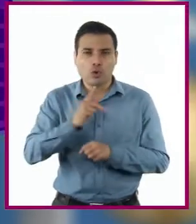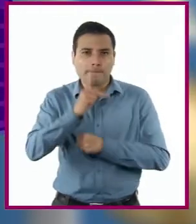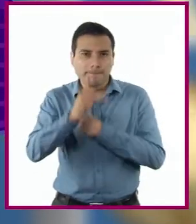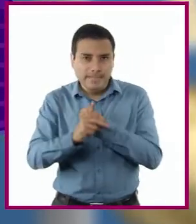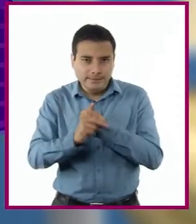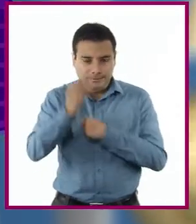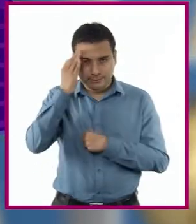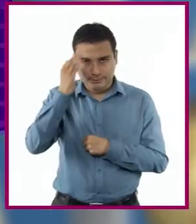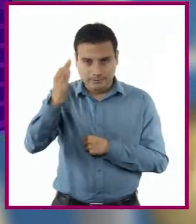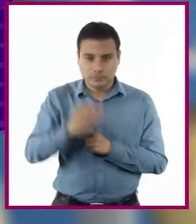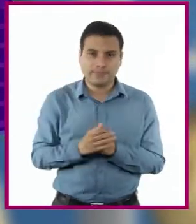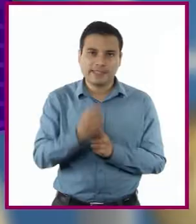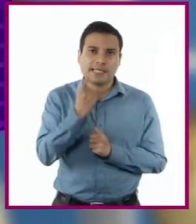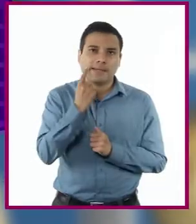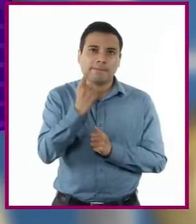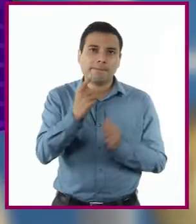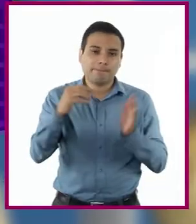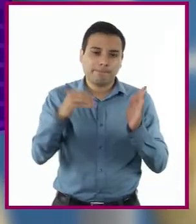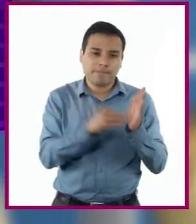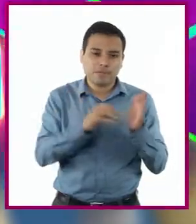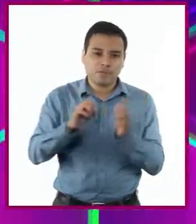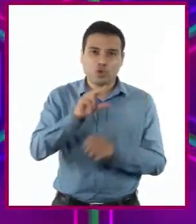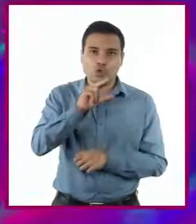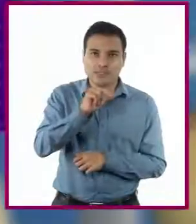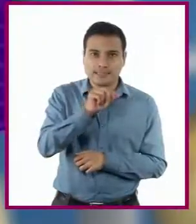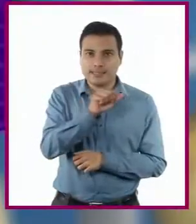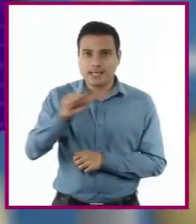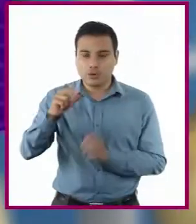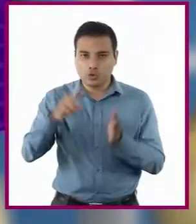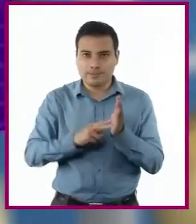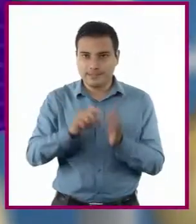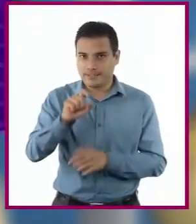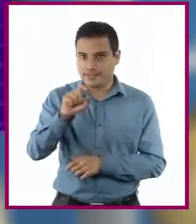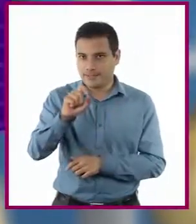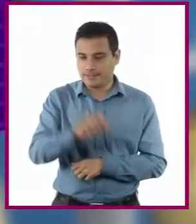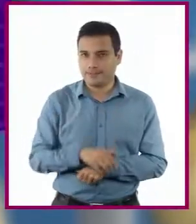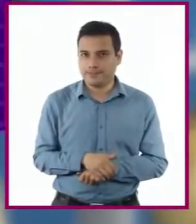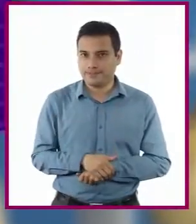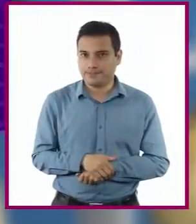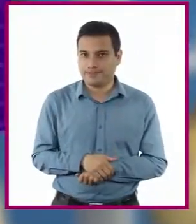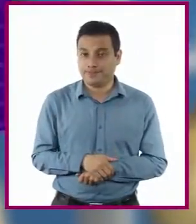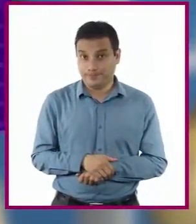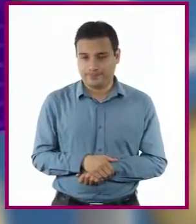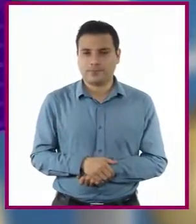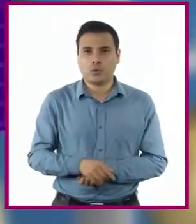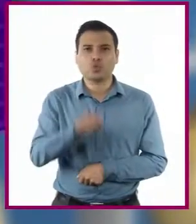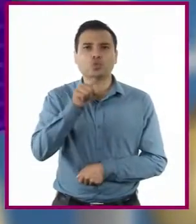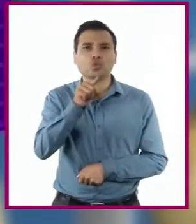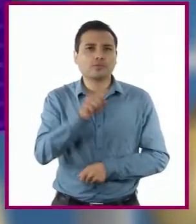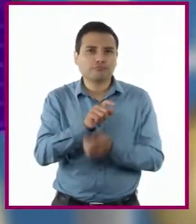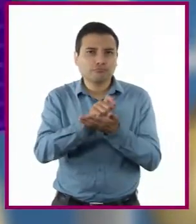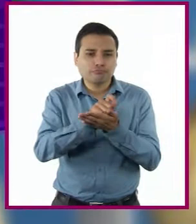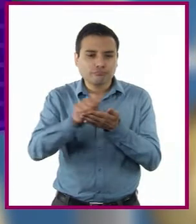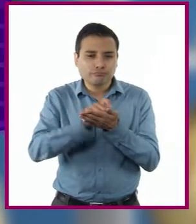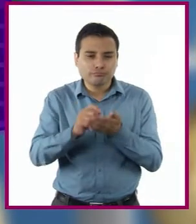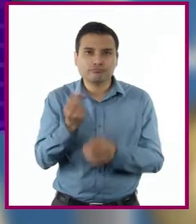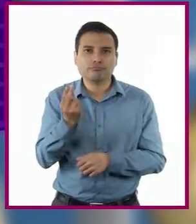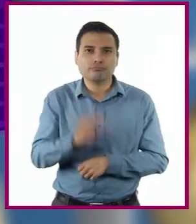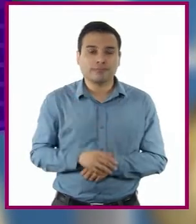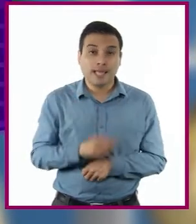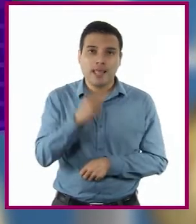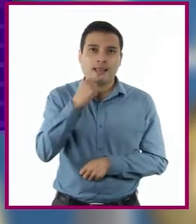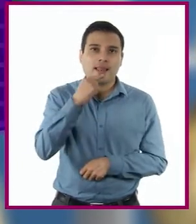entre 1980 y 2020. Recuerden que para realizar anotaciones solo necesitan lápiz